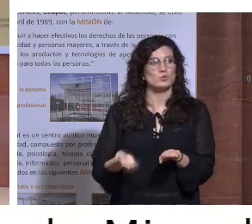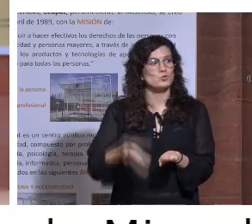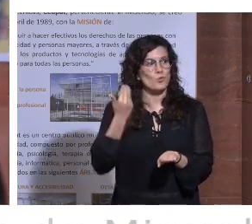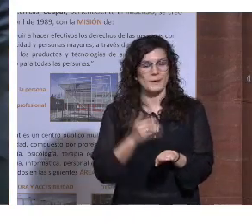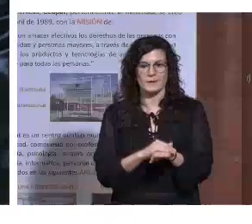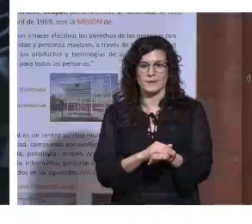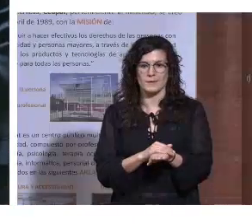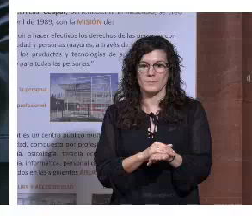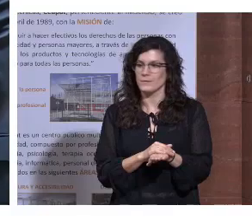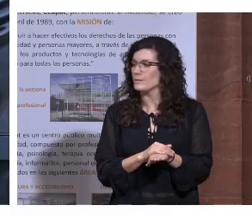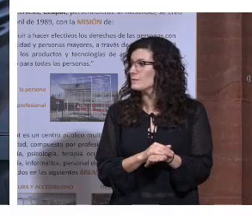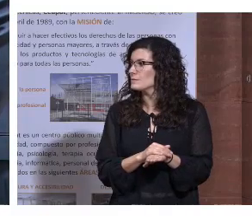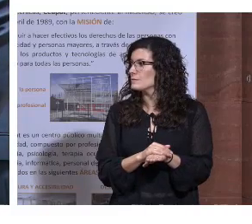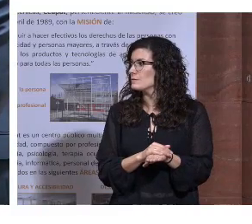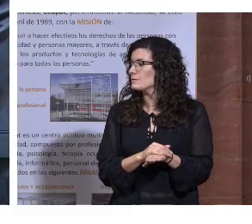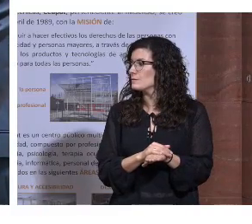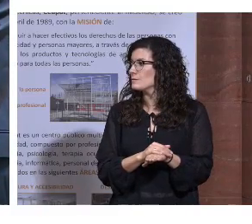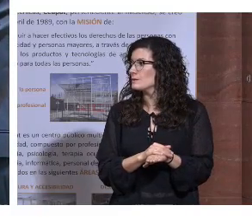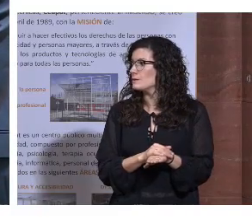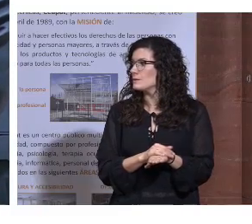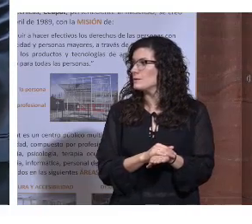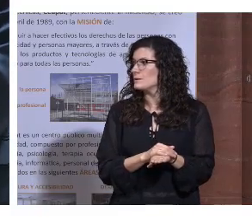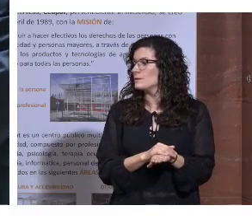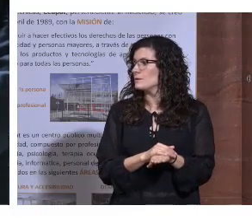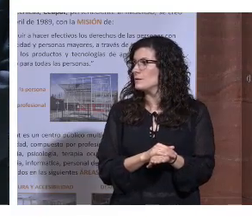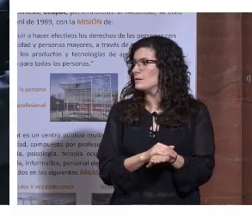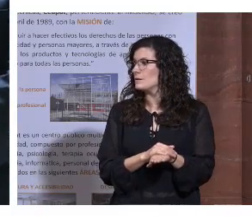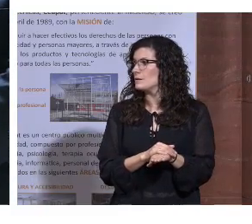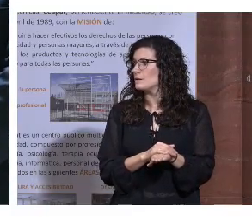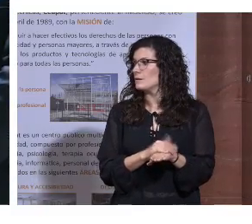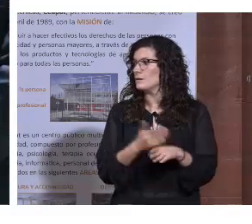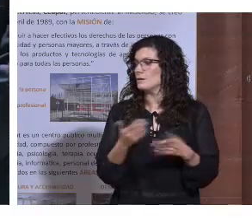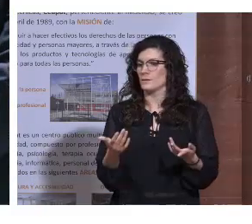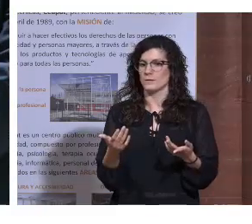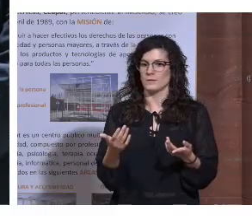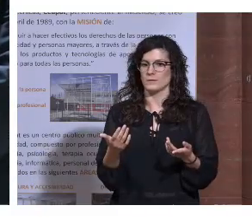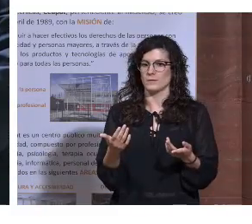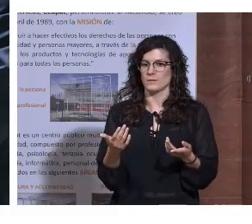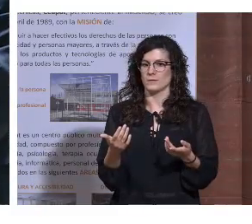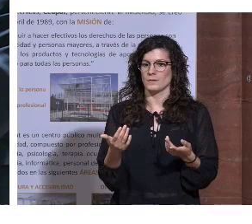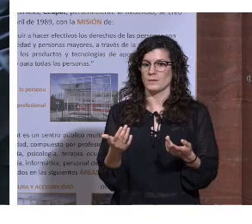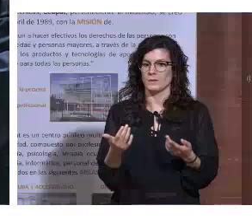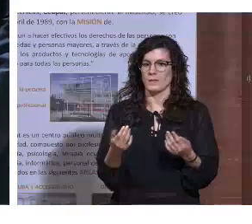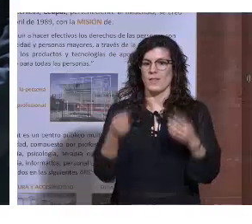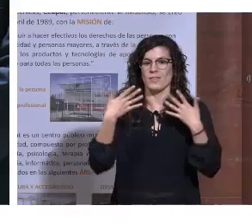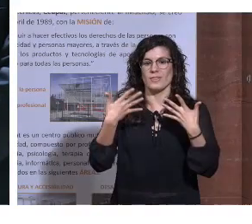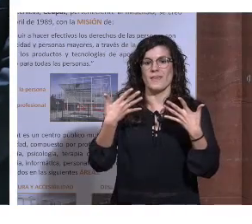Sube. ¡Pum! No. El 10 de pica no es esta.